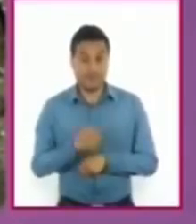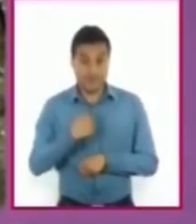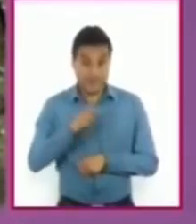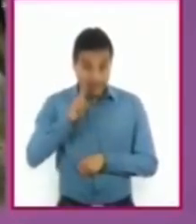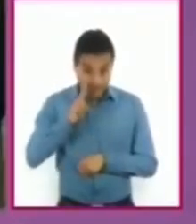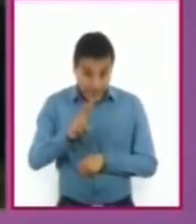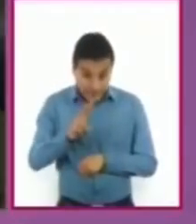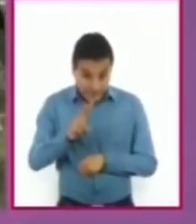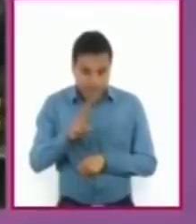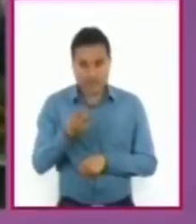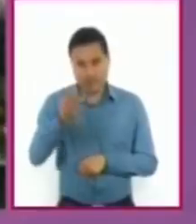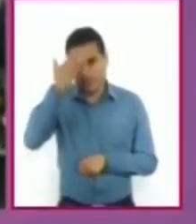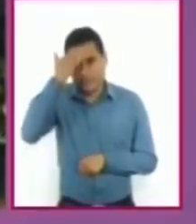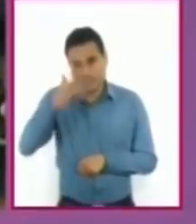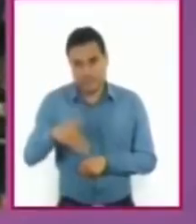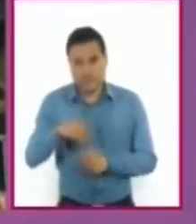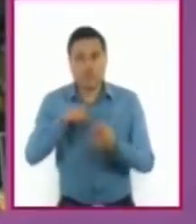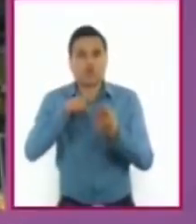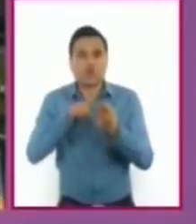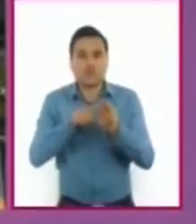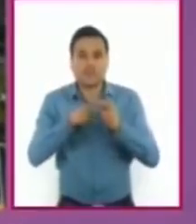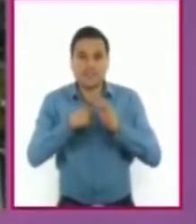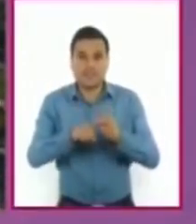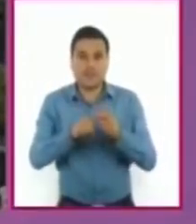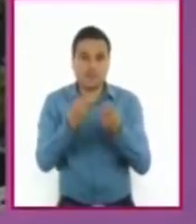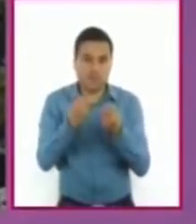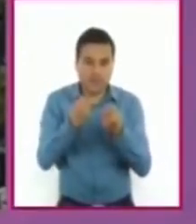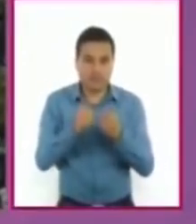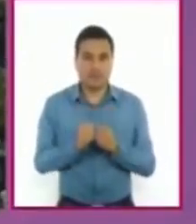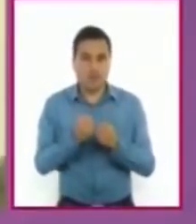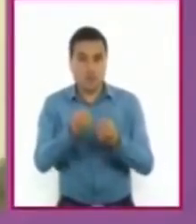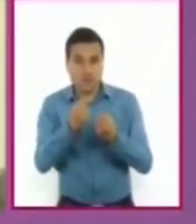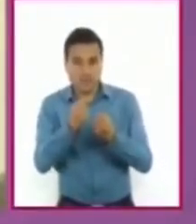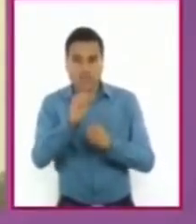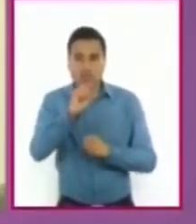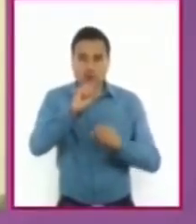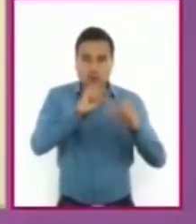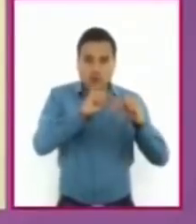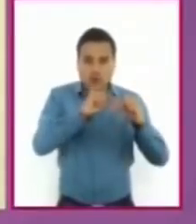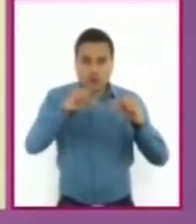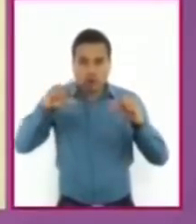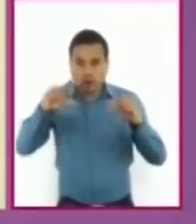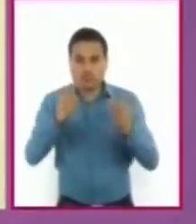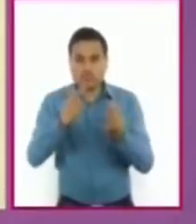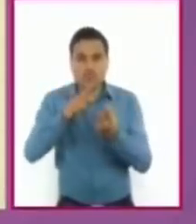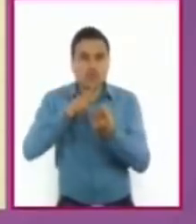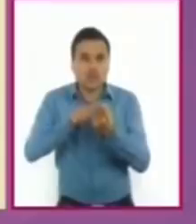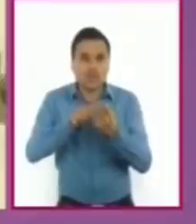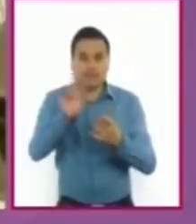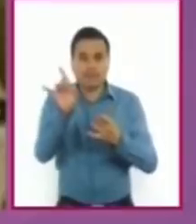sobre el punto de aplicación, la intensidad, la dirección y el sentido de estas.